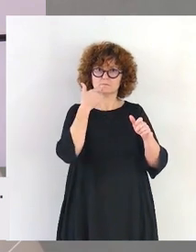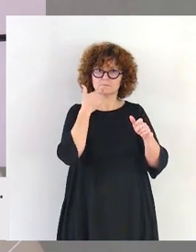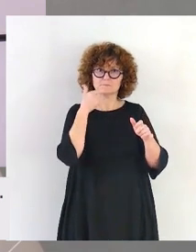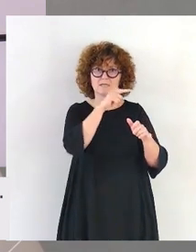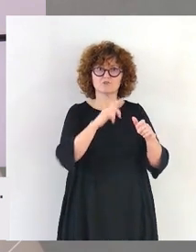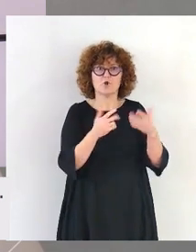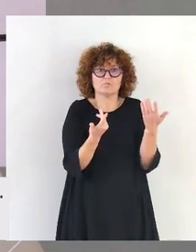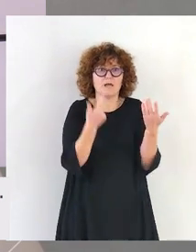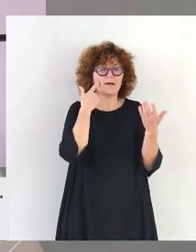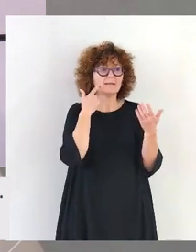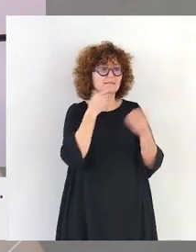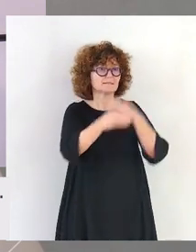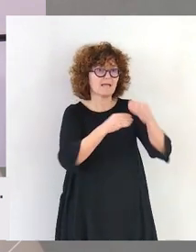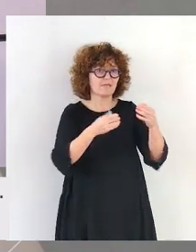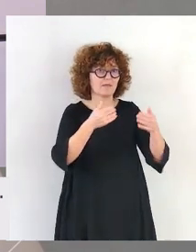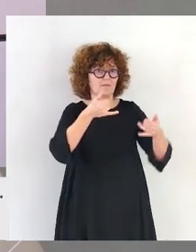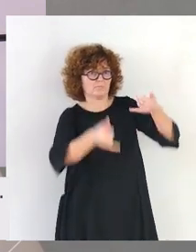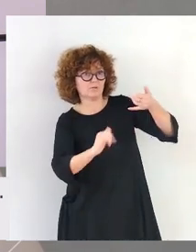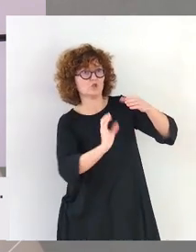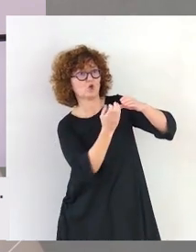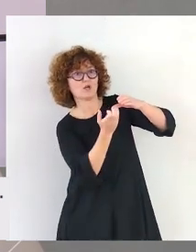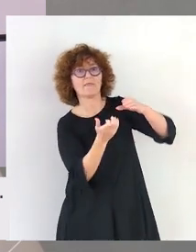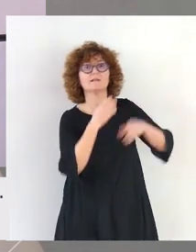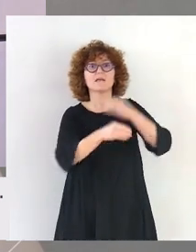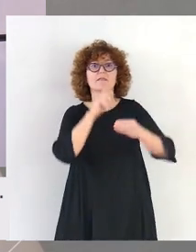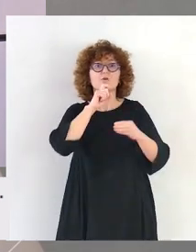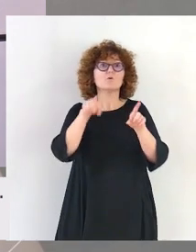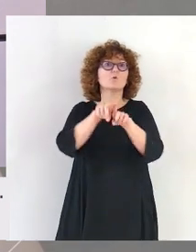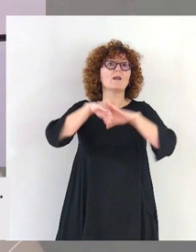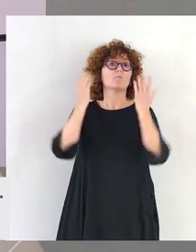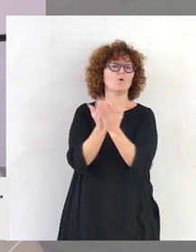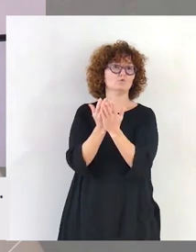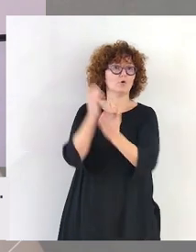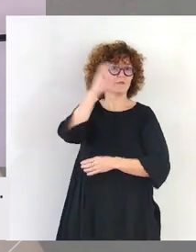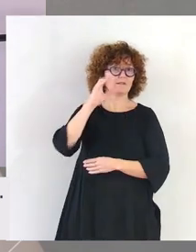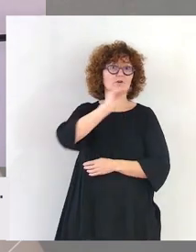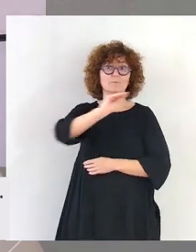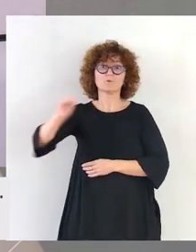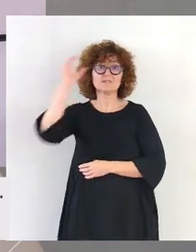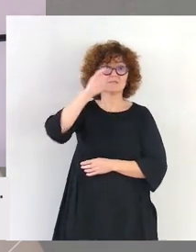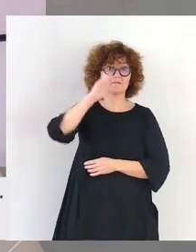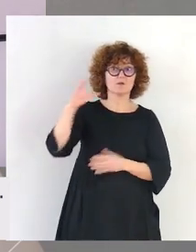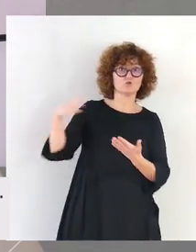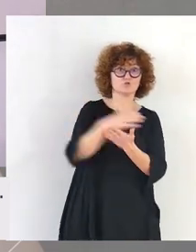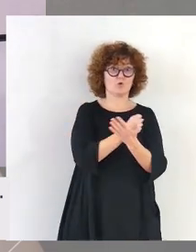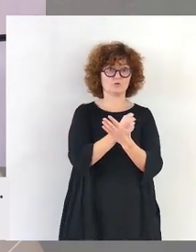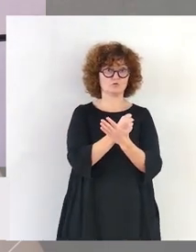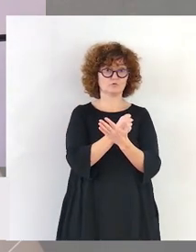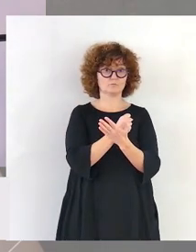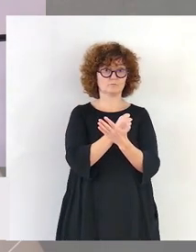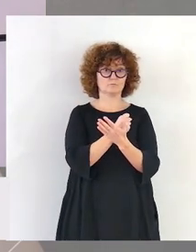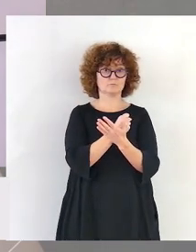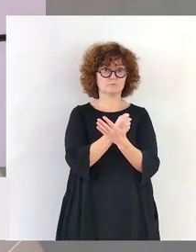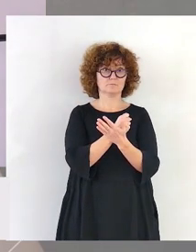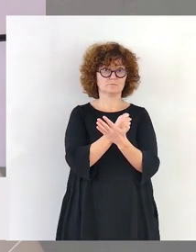todo el mundo sabe cómo se hace lo que es una pata torneada Pues en el mundo científico igual si tú preguntas a todos los científicos o tienes una estructura como el panel de